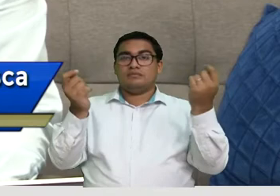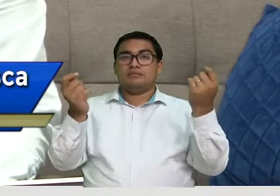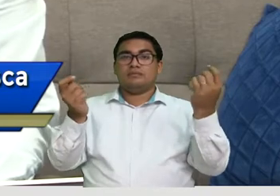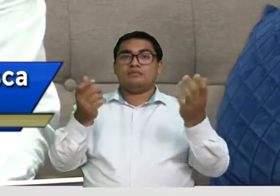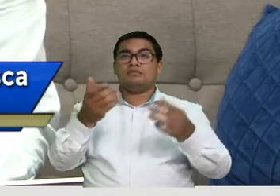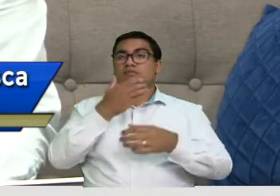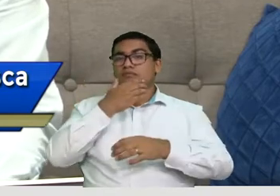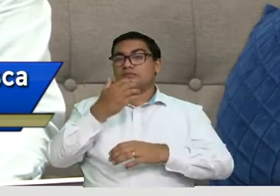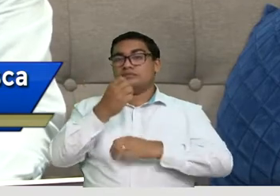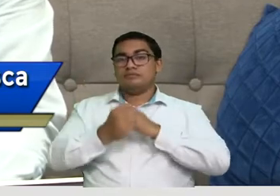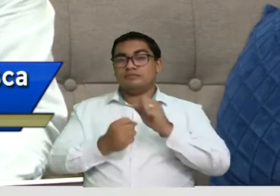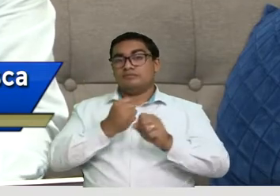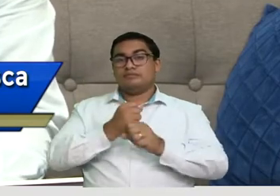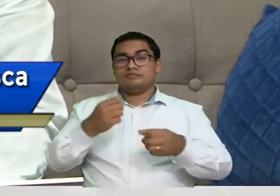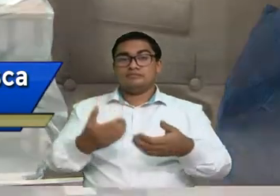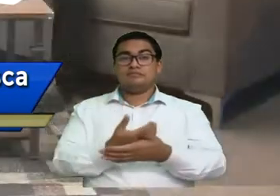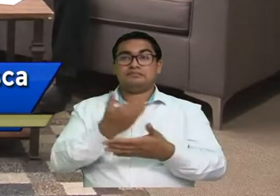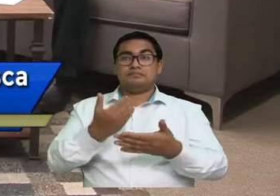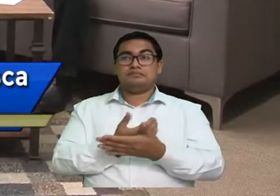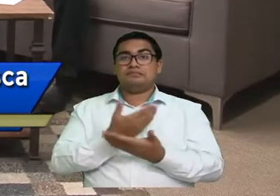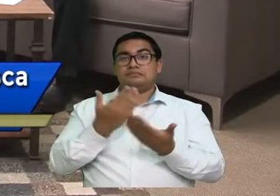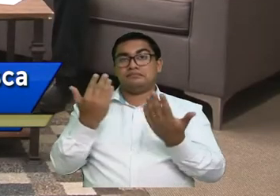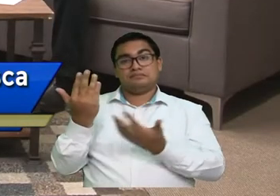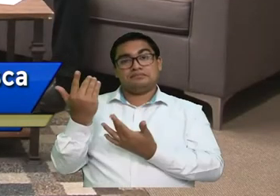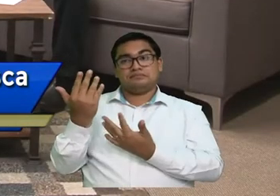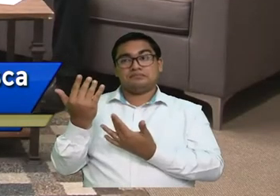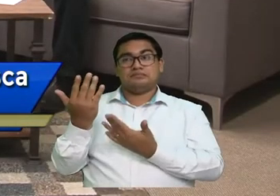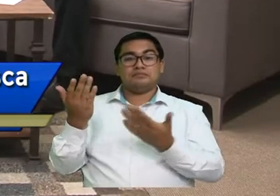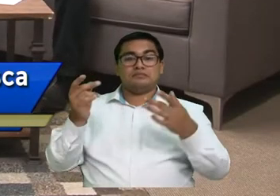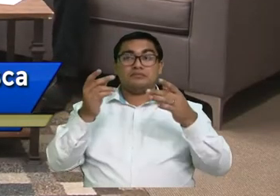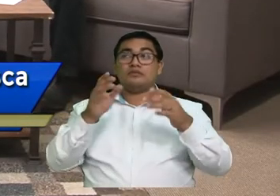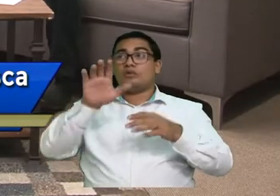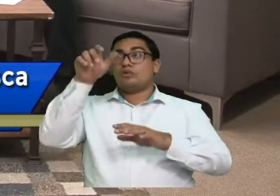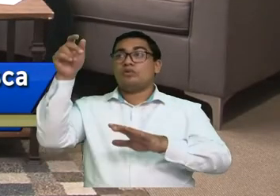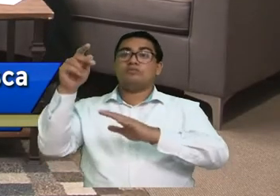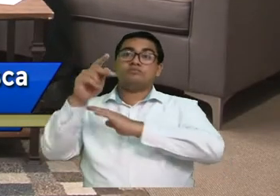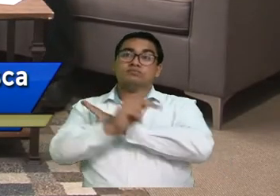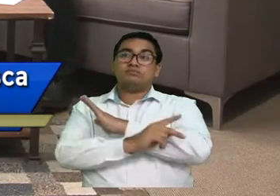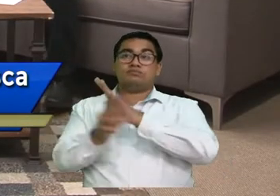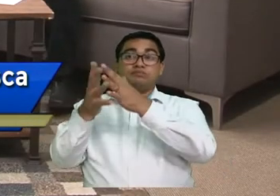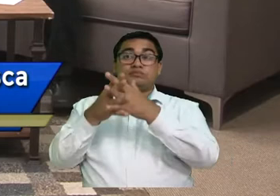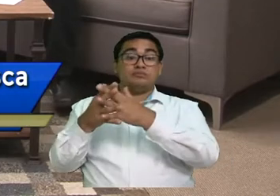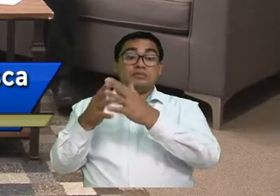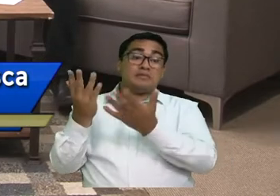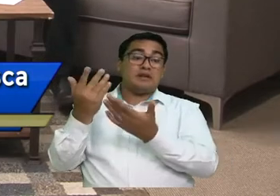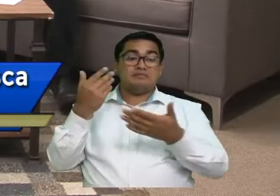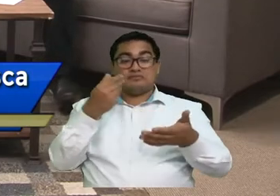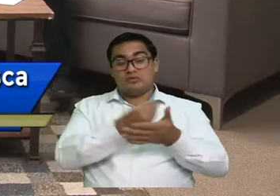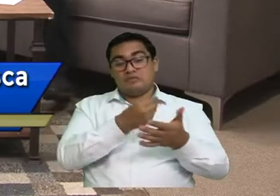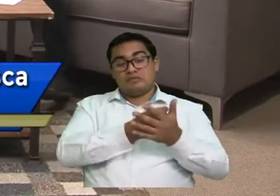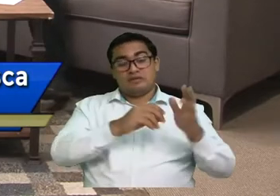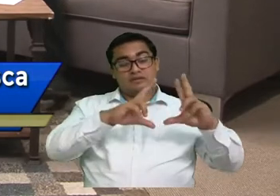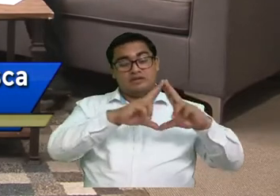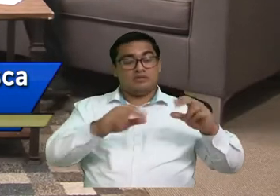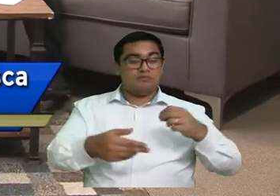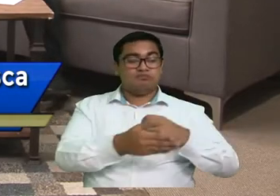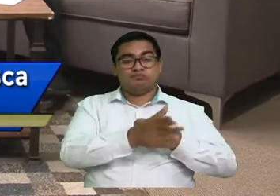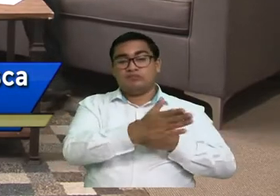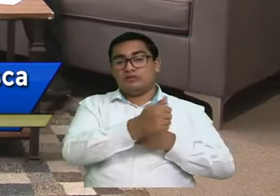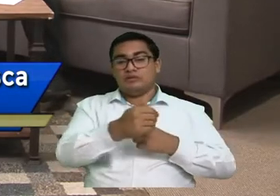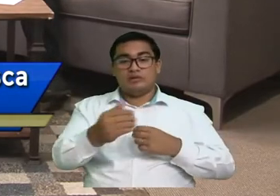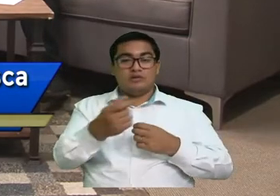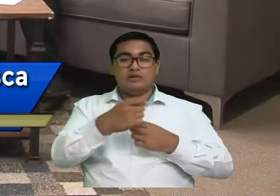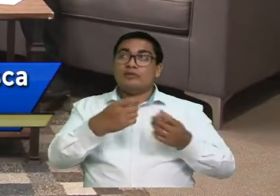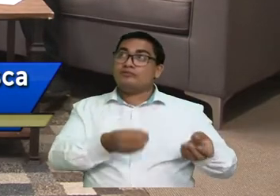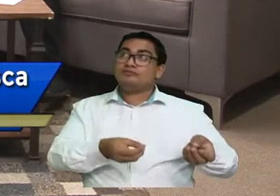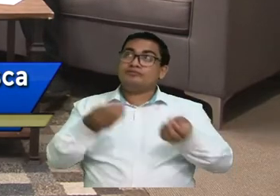Nuevo. Entonces, eso esperamos que la demanda aumente. Claro. En estos meses, que es donde esperábamos que iba a